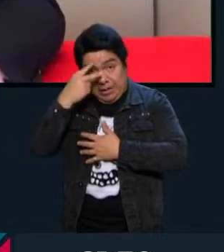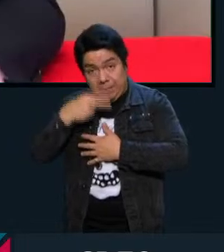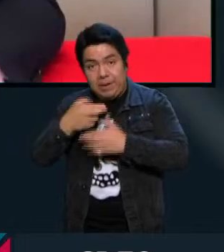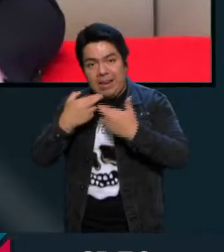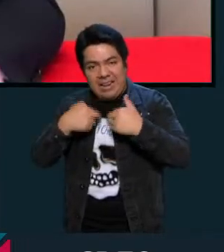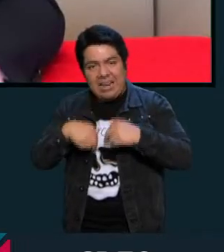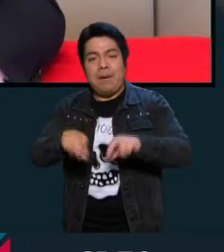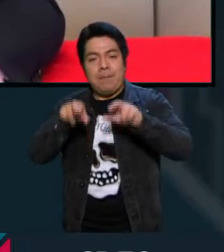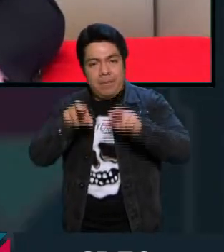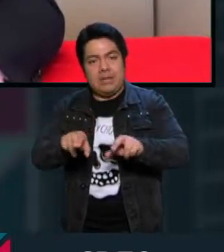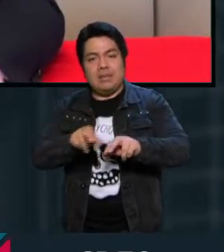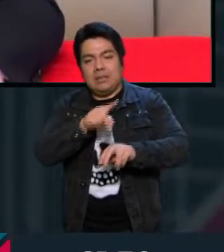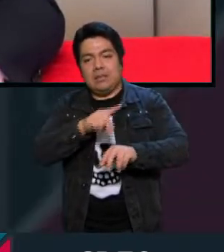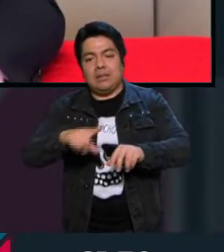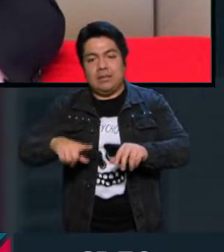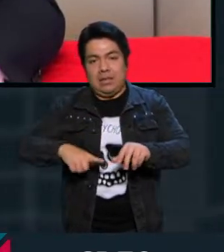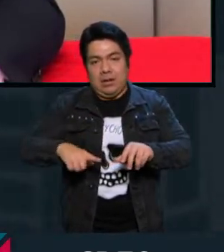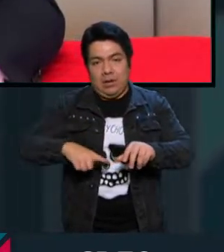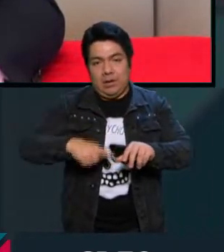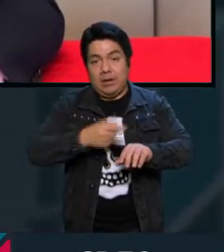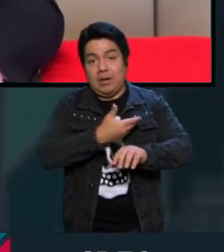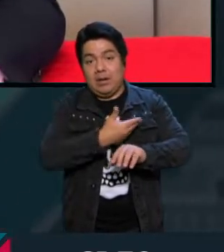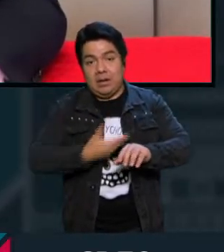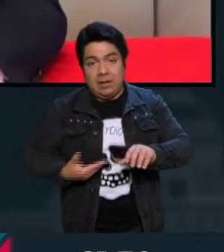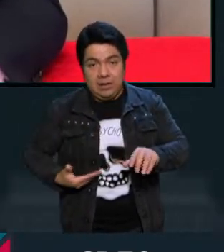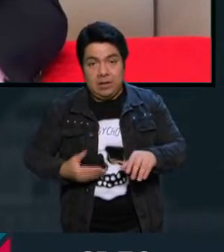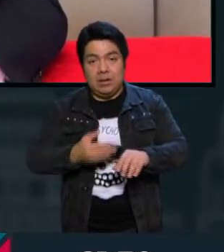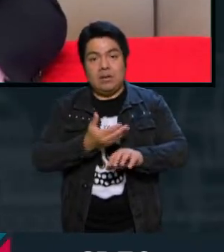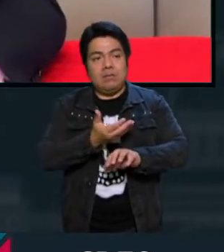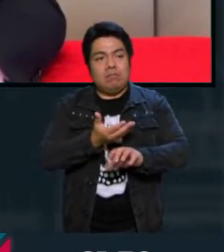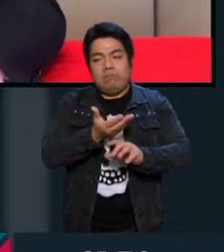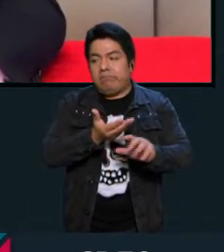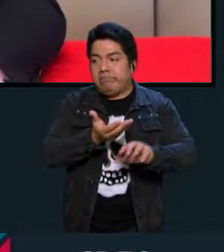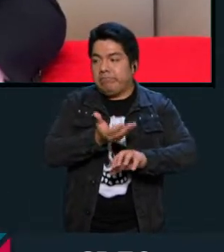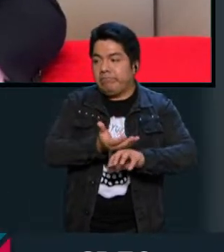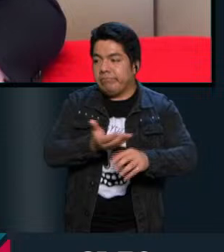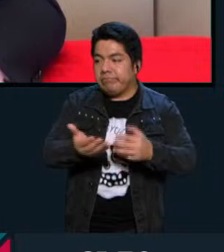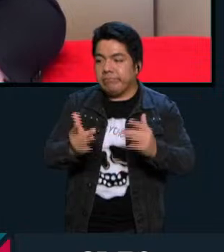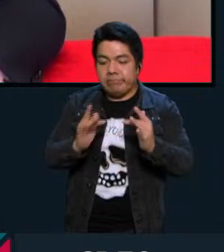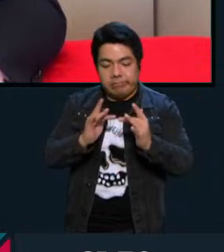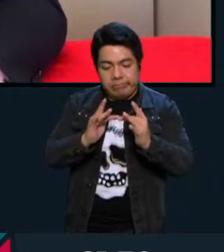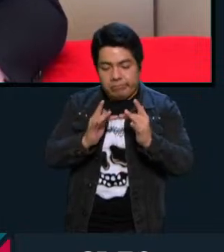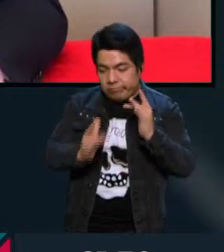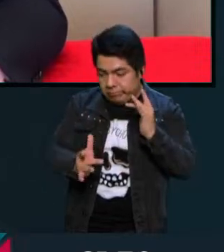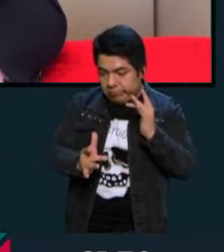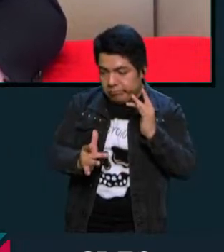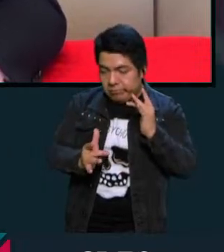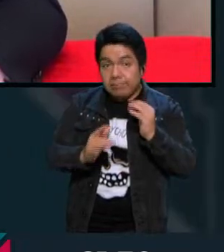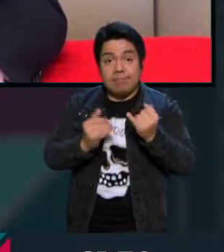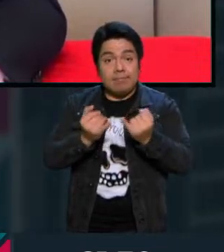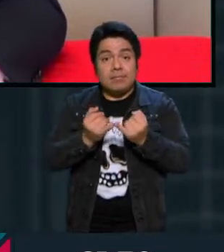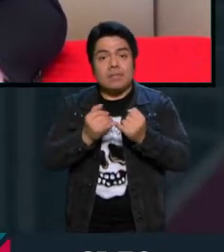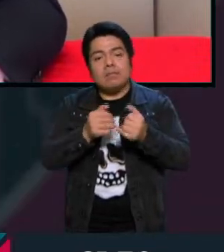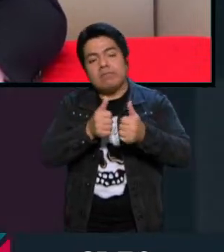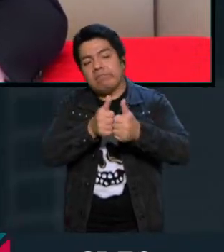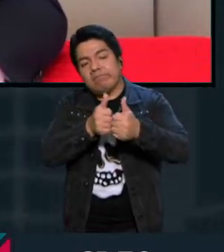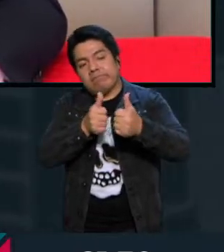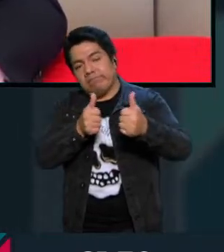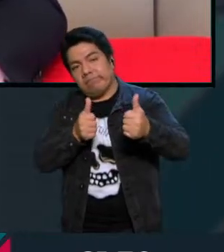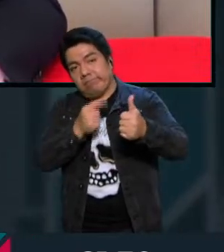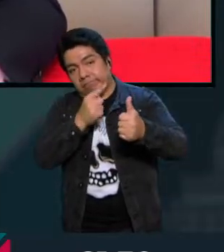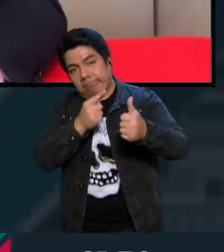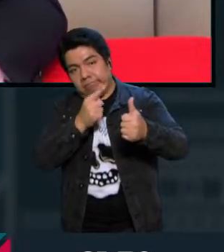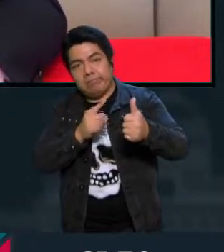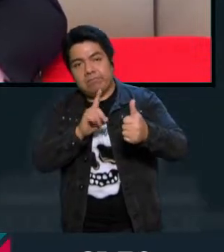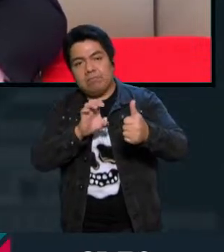del presidente de los Estados Unidos, si se corta la comunicación ahí, es sí mantener también a distancia al Departamento de Estado, al